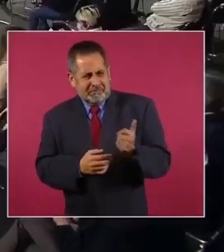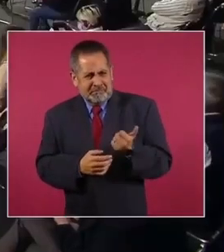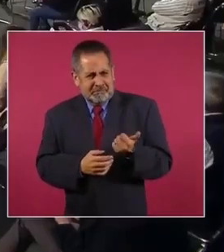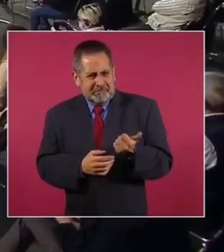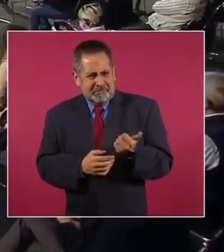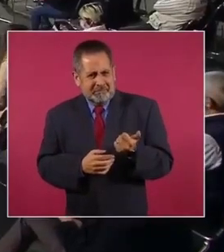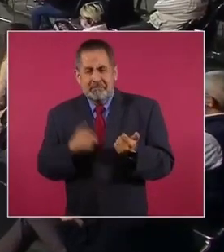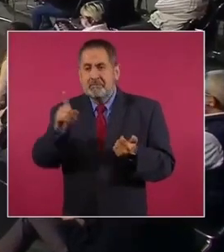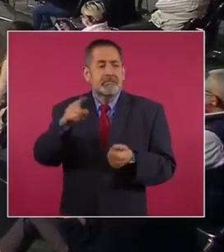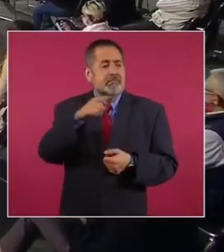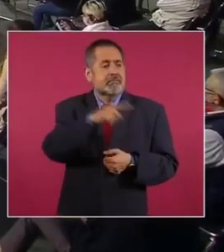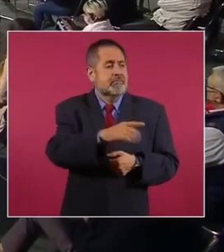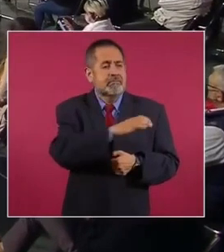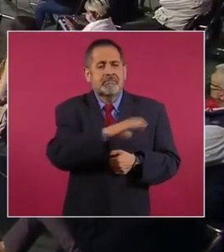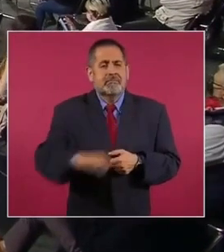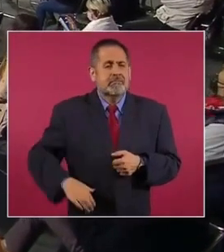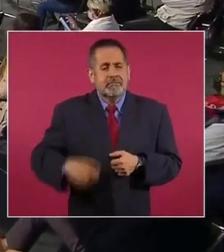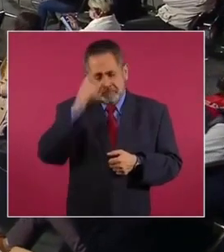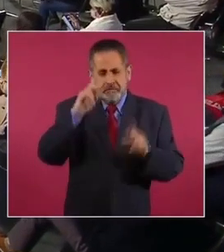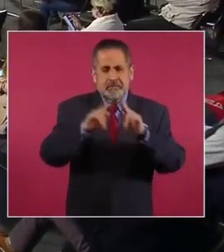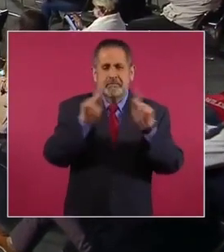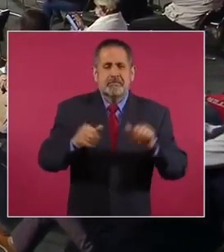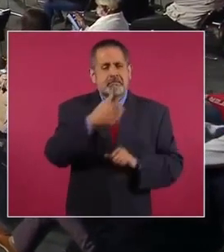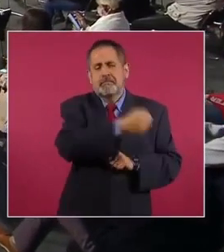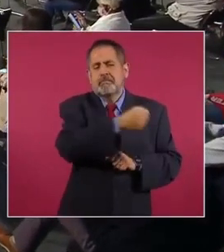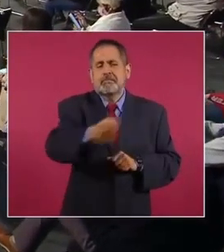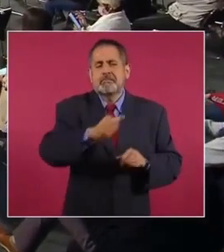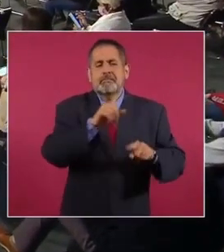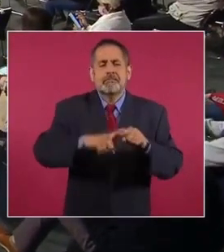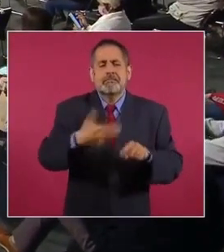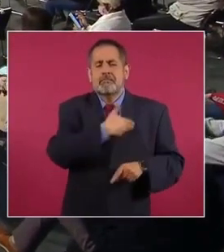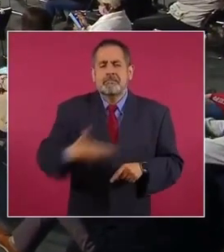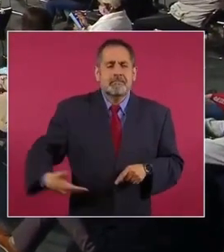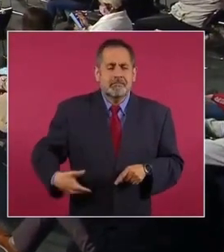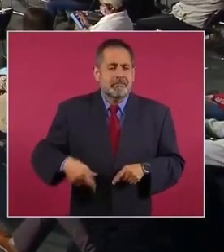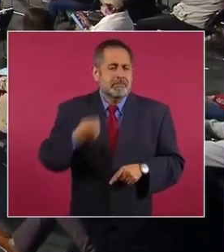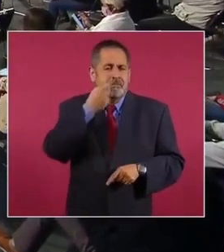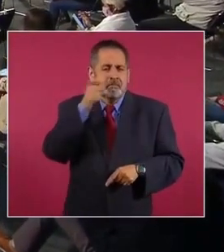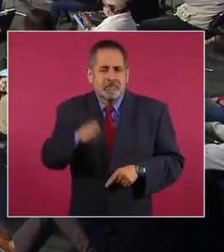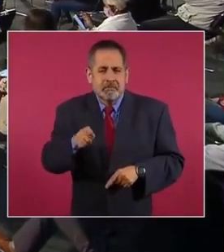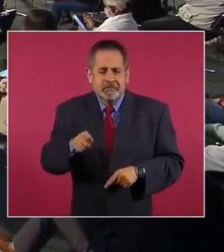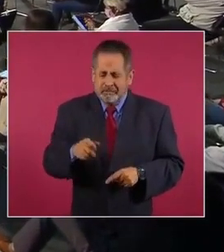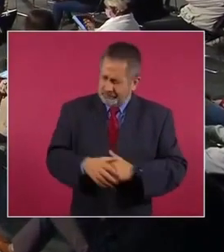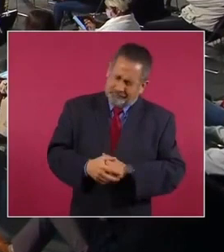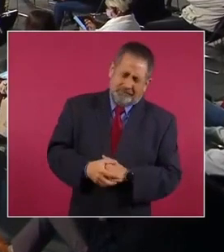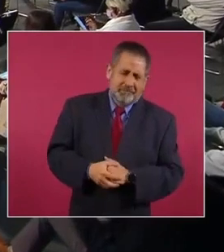como candidato a Nobel de la paz al presidente de Ucrania